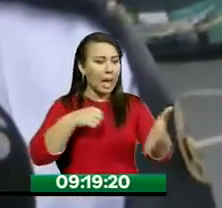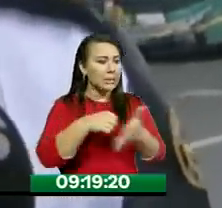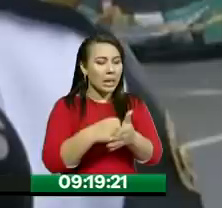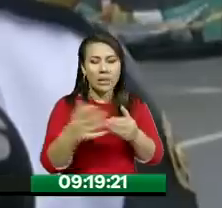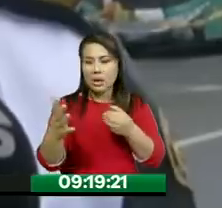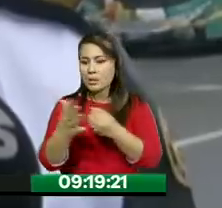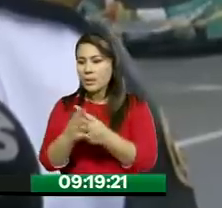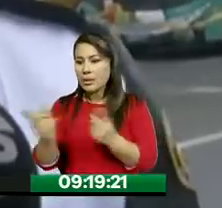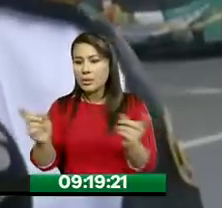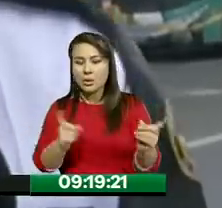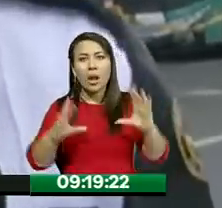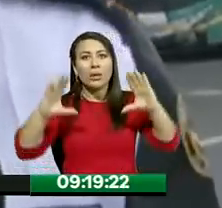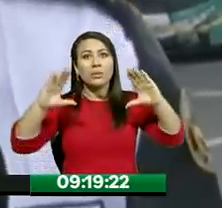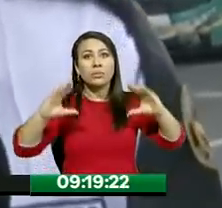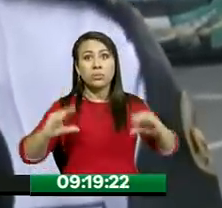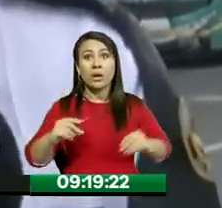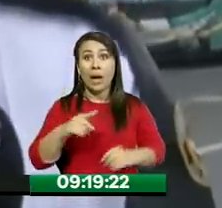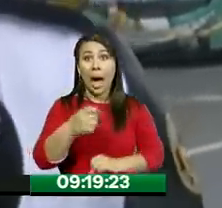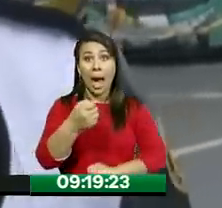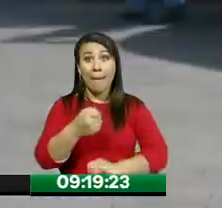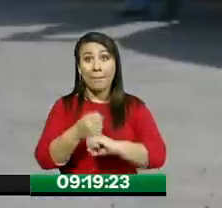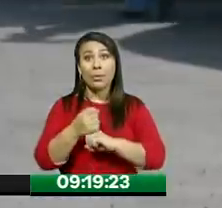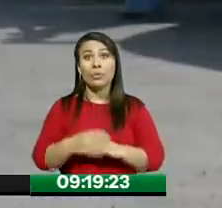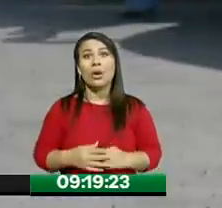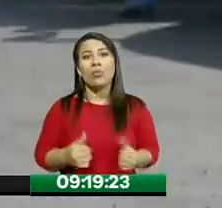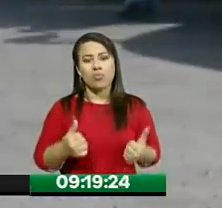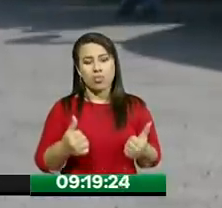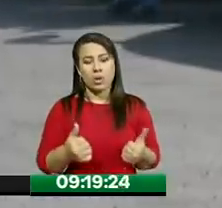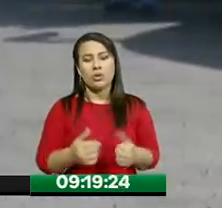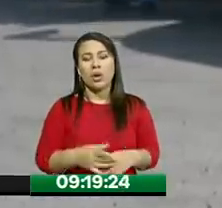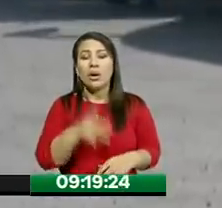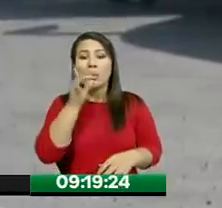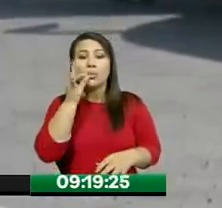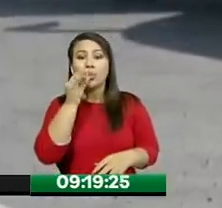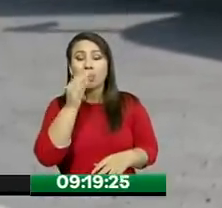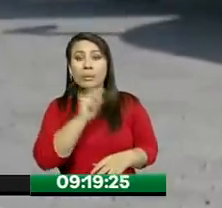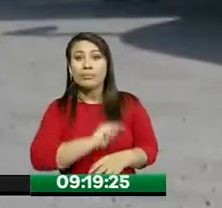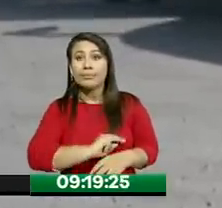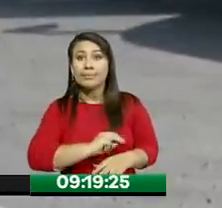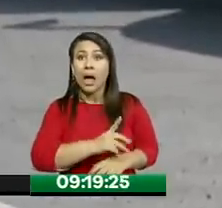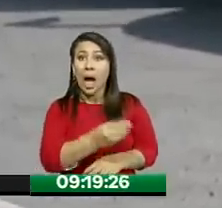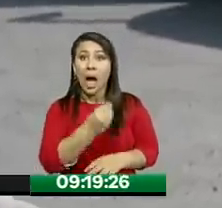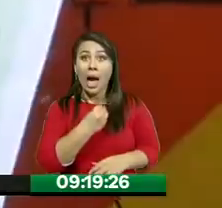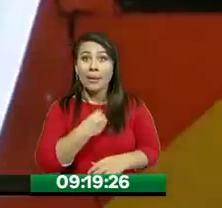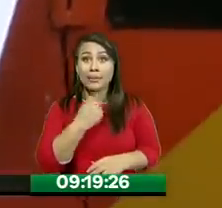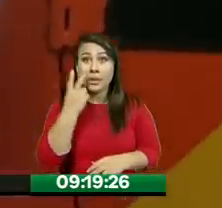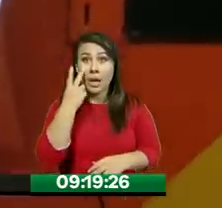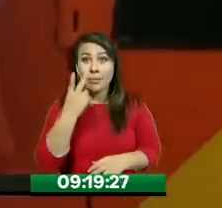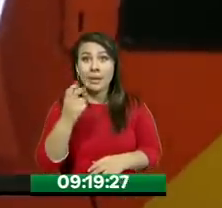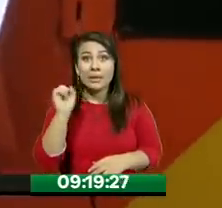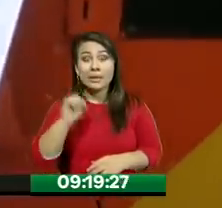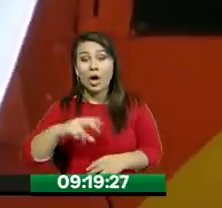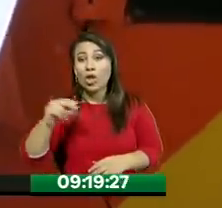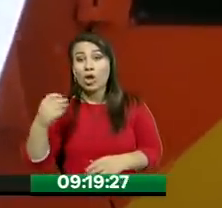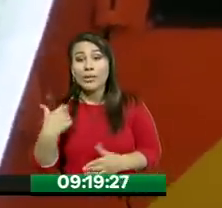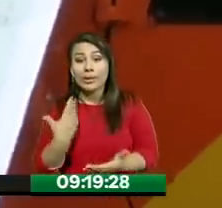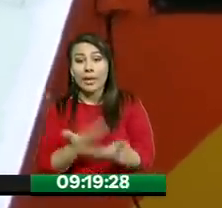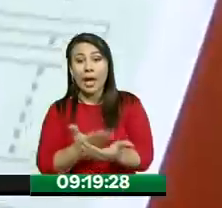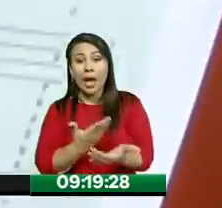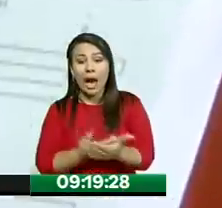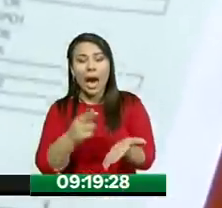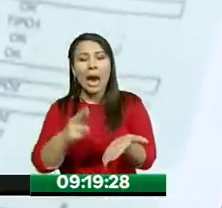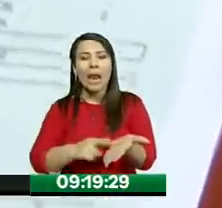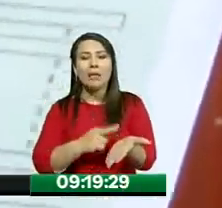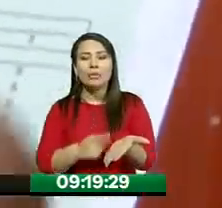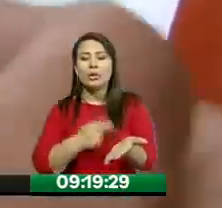cualquier sustancia ilícita, ilegal. El recorrido continúa la próxima parada a la isla de Limones, cabecera cantonal de Eloy Alfaro, y